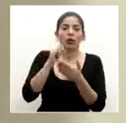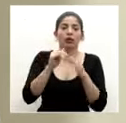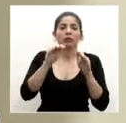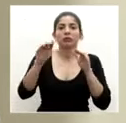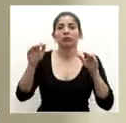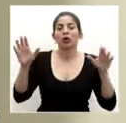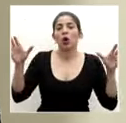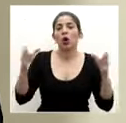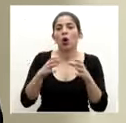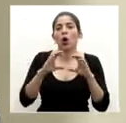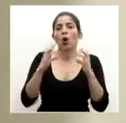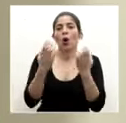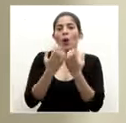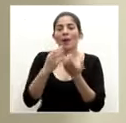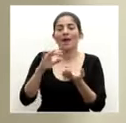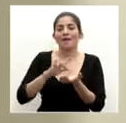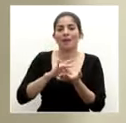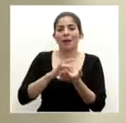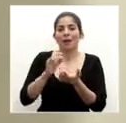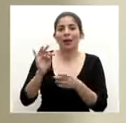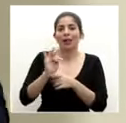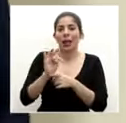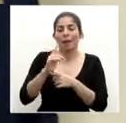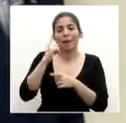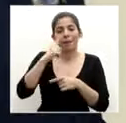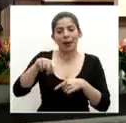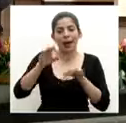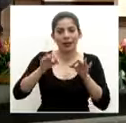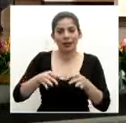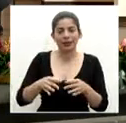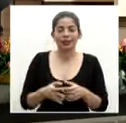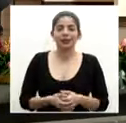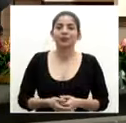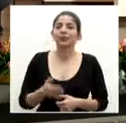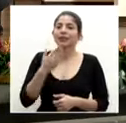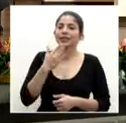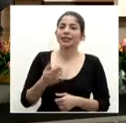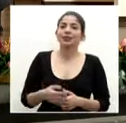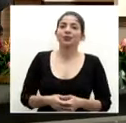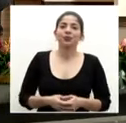de Farmacoterapia para tomar esa decisión. Gracias.